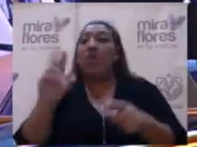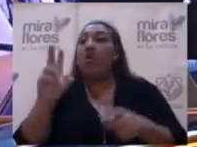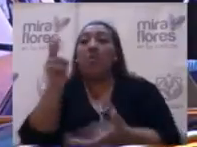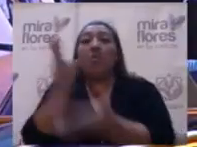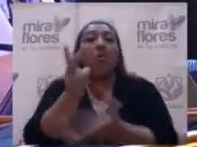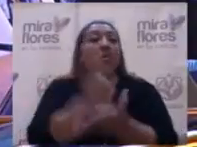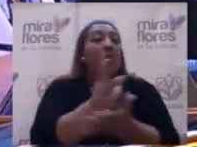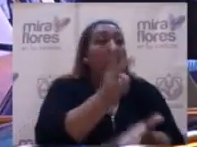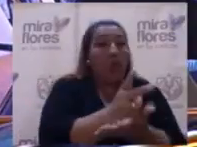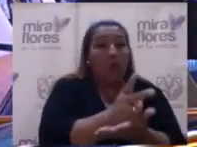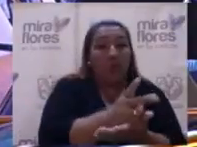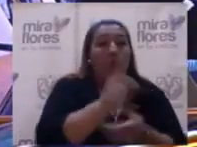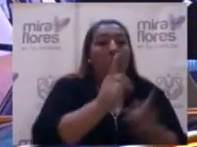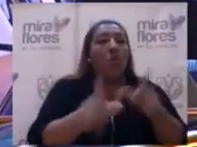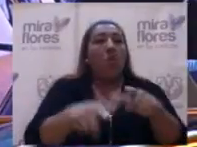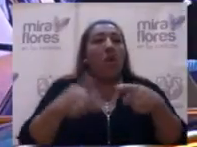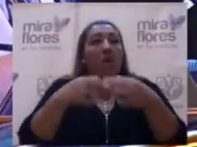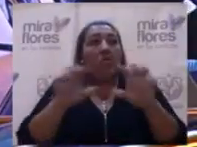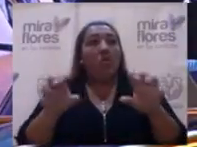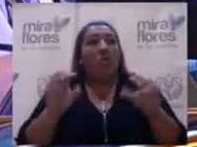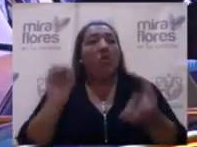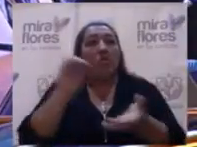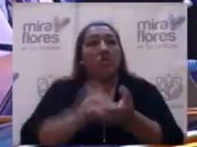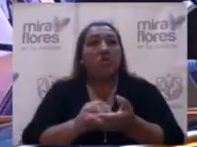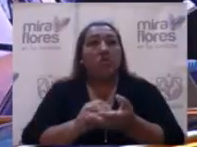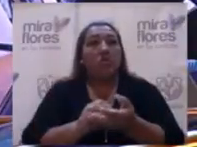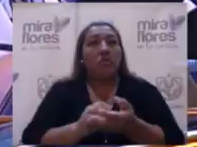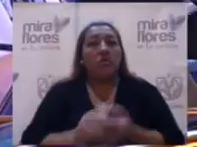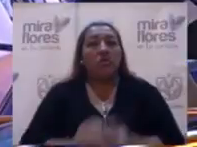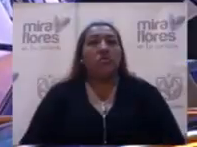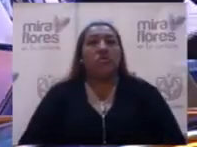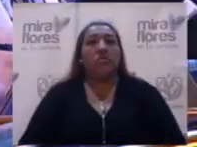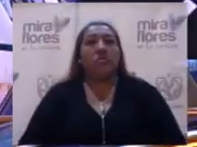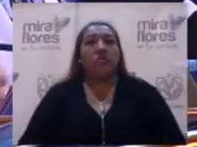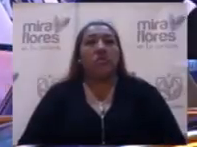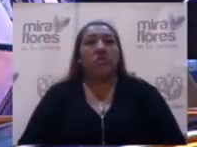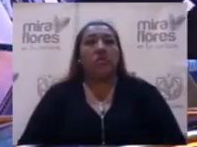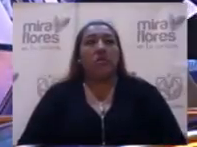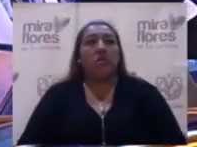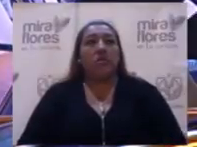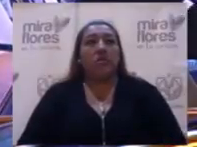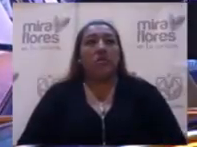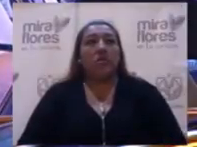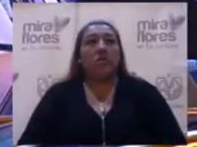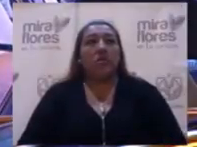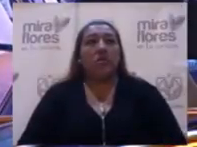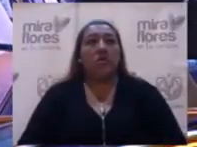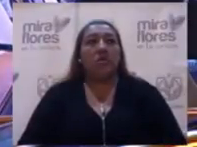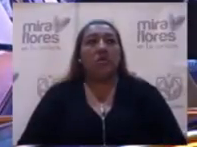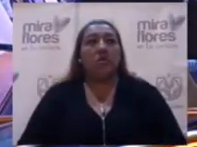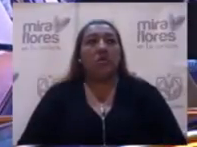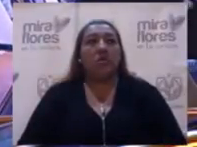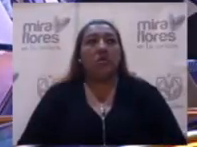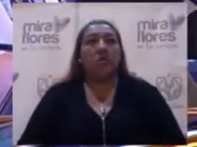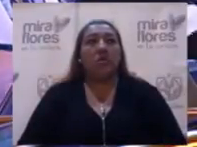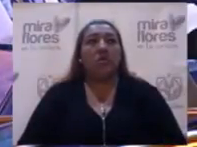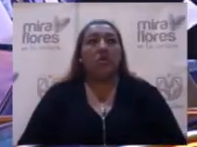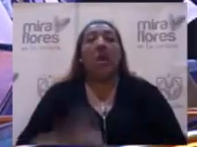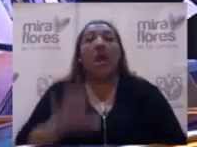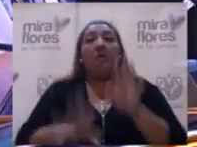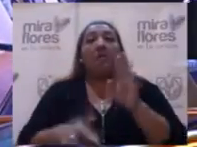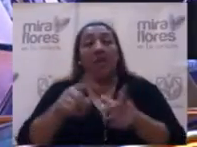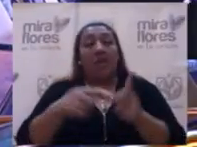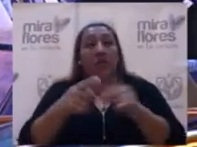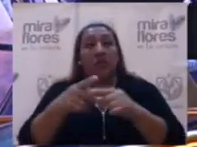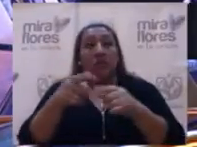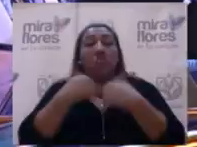a fin de evitar el uso de los espacios públicos como estacionamiento dentro de la zona de influencia. Vemos pues que la decisión de sacar estos pocos estacionamientos de la vía